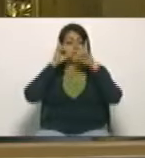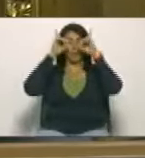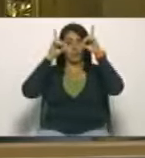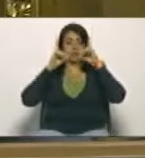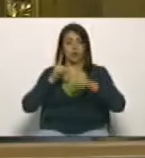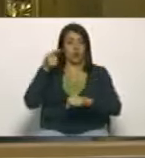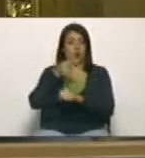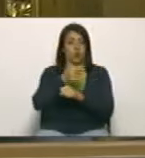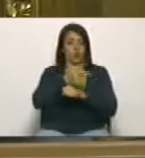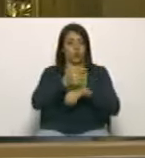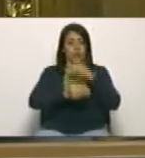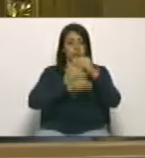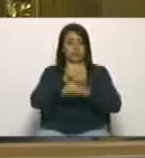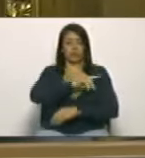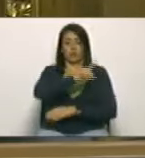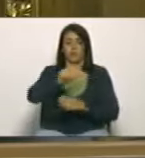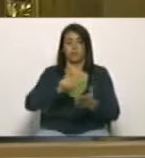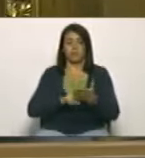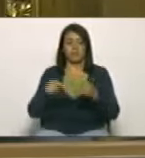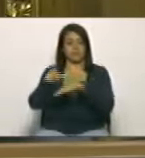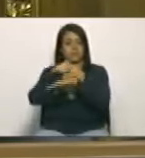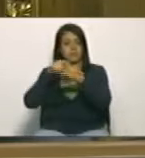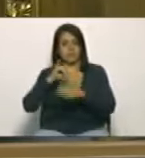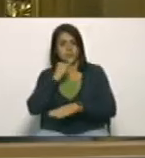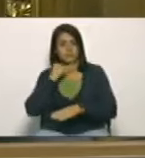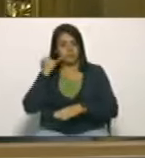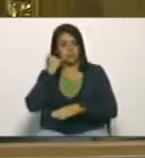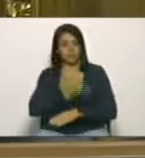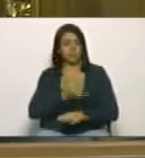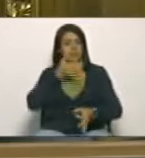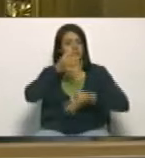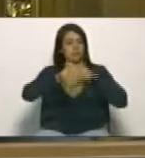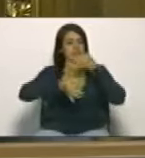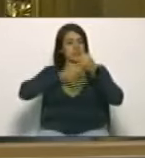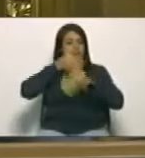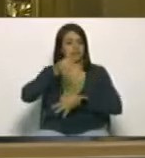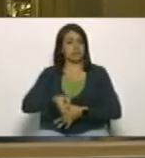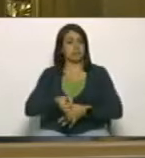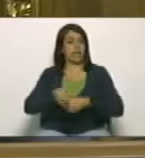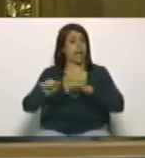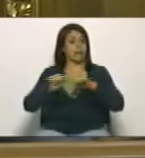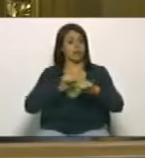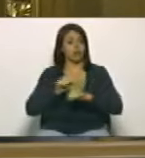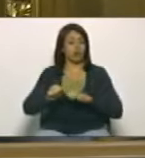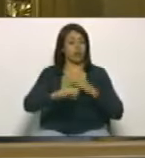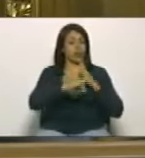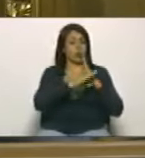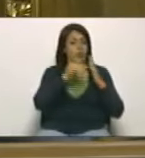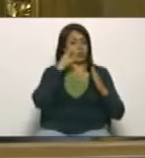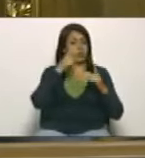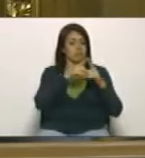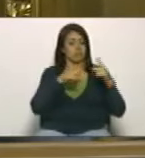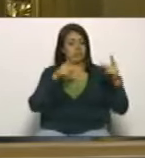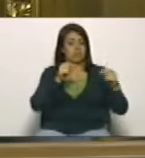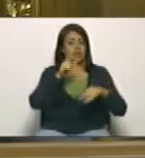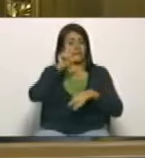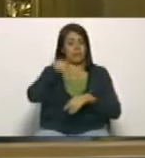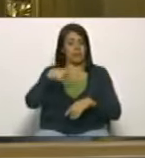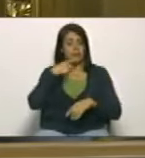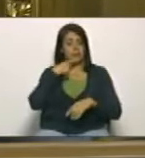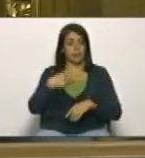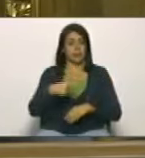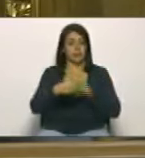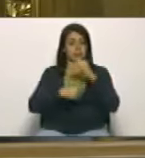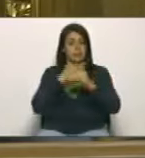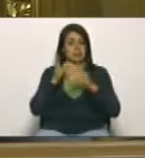y obliguen definitivamente al gobierno de Israel a rendir cuentas por sus agresiones al pueblo palestino, al tiempo de